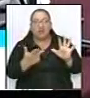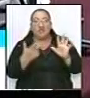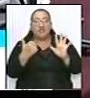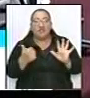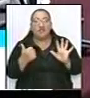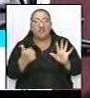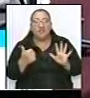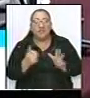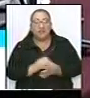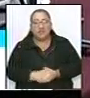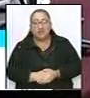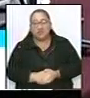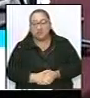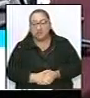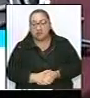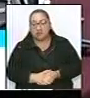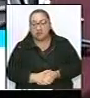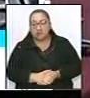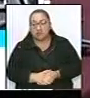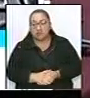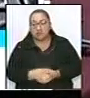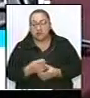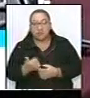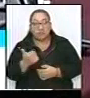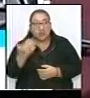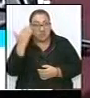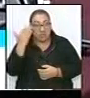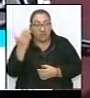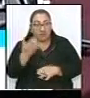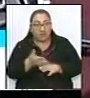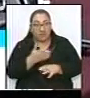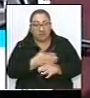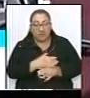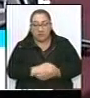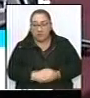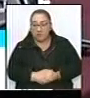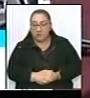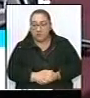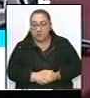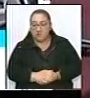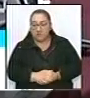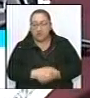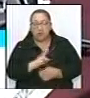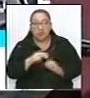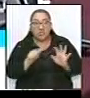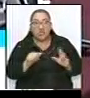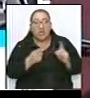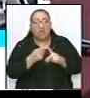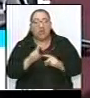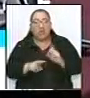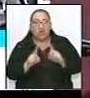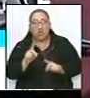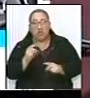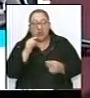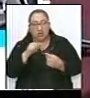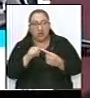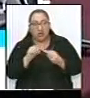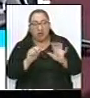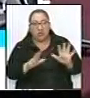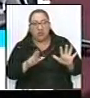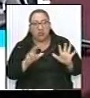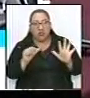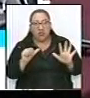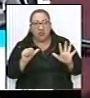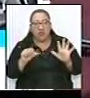86. Prácticamente, en el APRA del 2006 al 2011, observaron 86